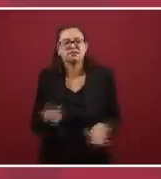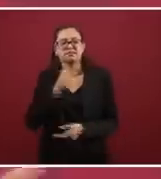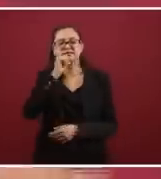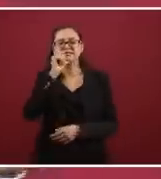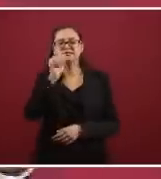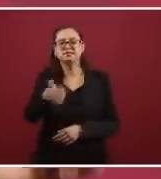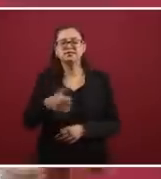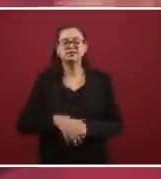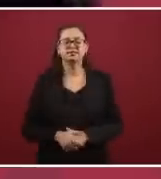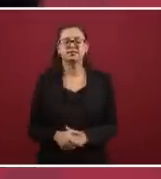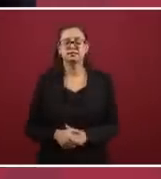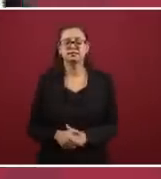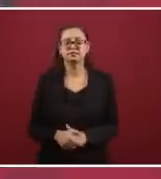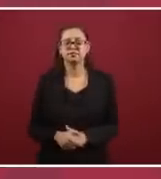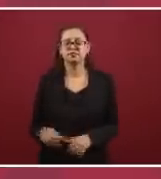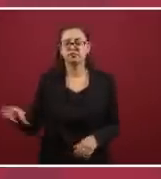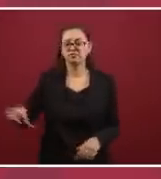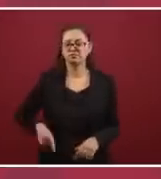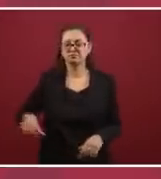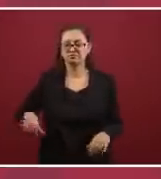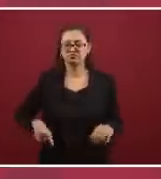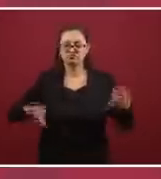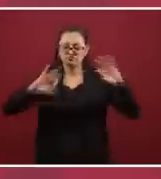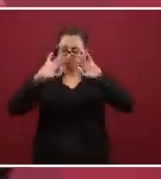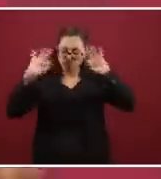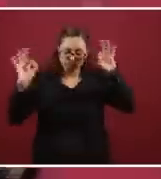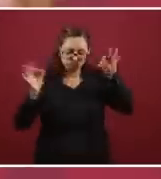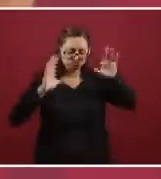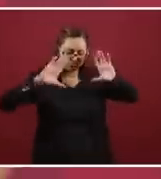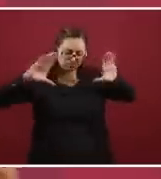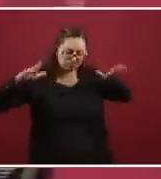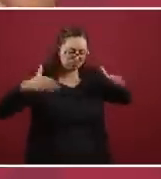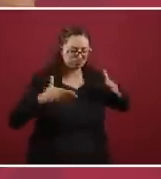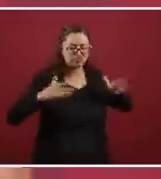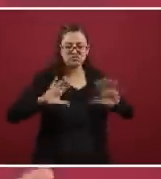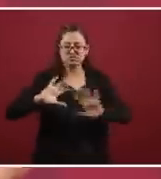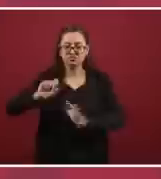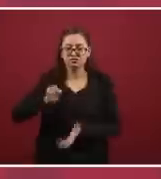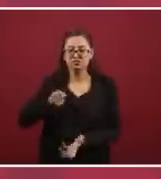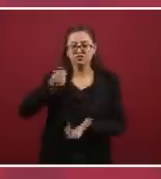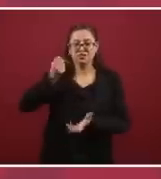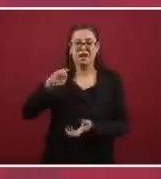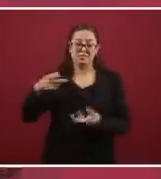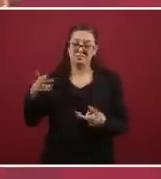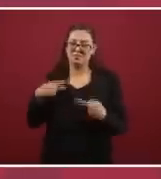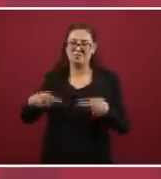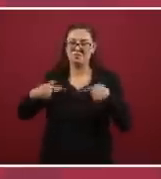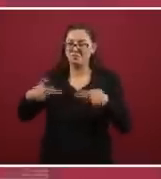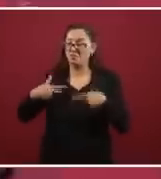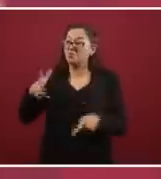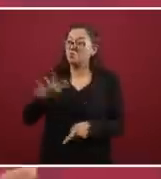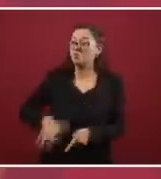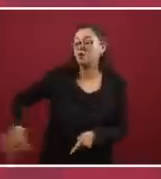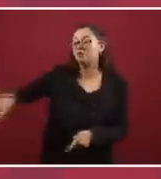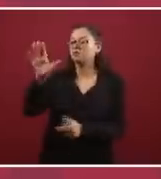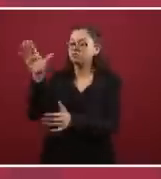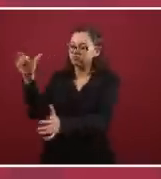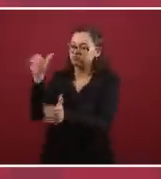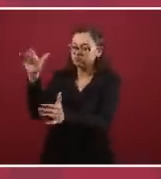Un gobierno ensimismado. Todo el presupuesto, que es dinero del pueblo, que es dinero sagrado del